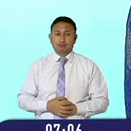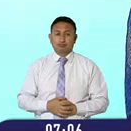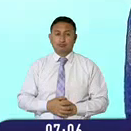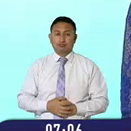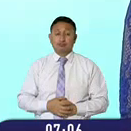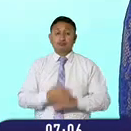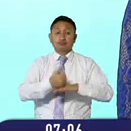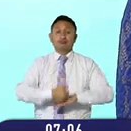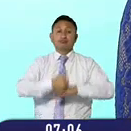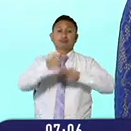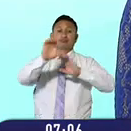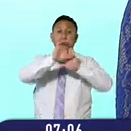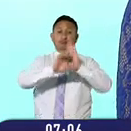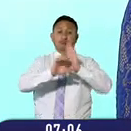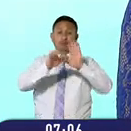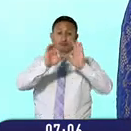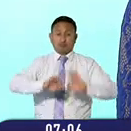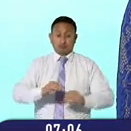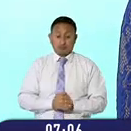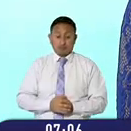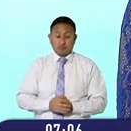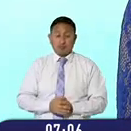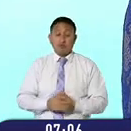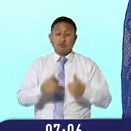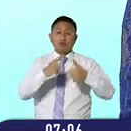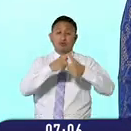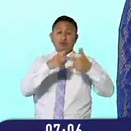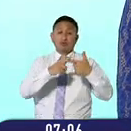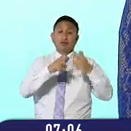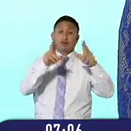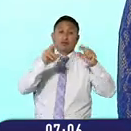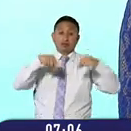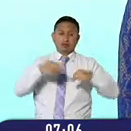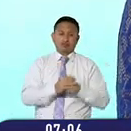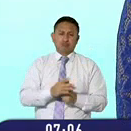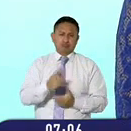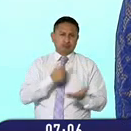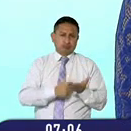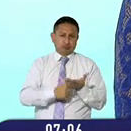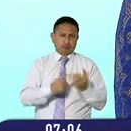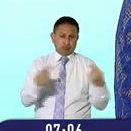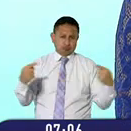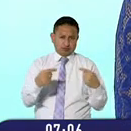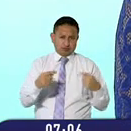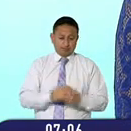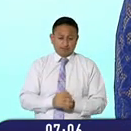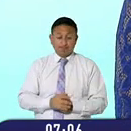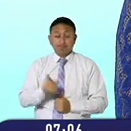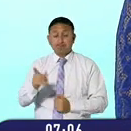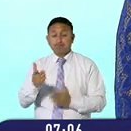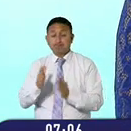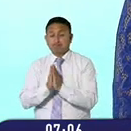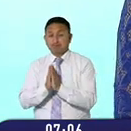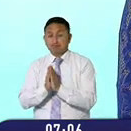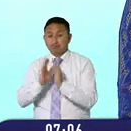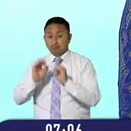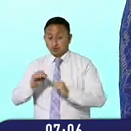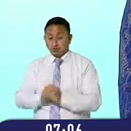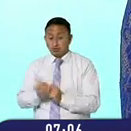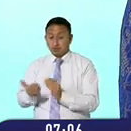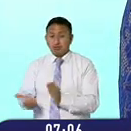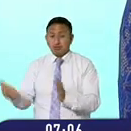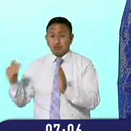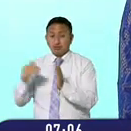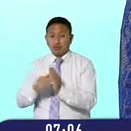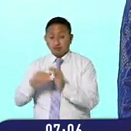Constitucional aún delibera dos temas que causan debate, uno relacionado con un pedido para que se retomen las corridas